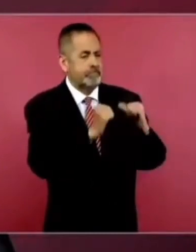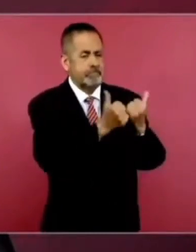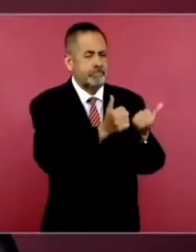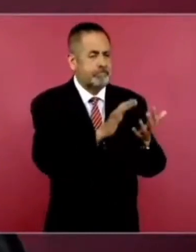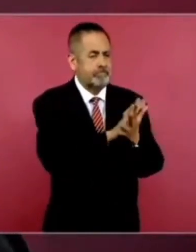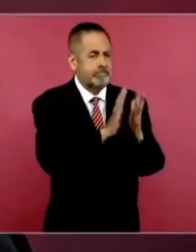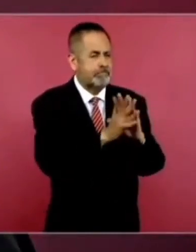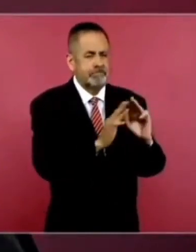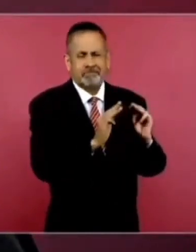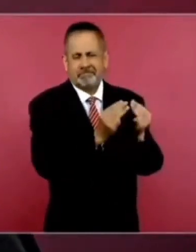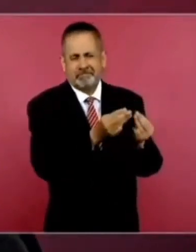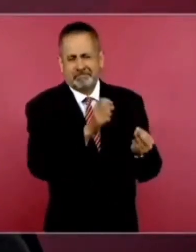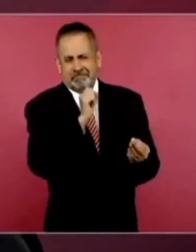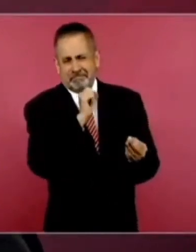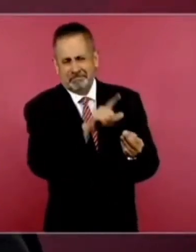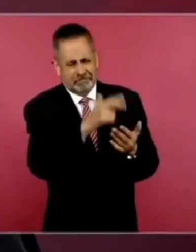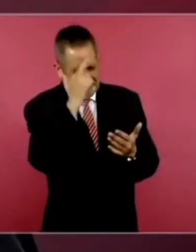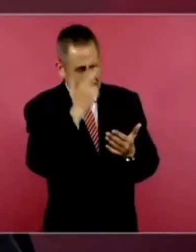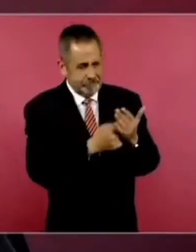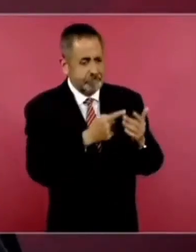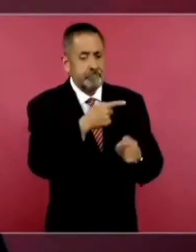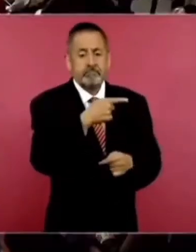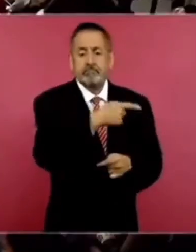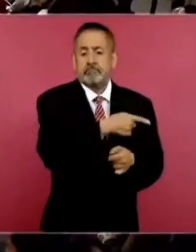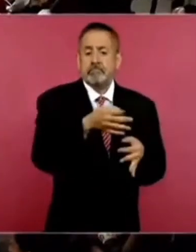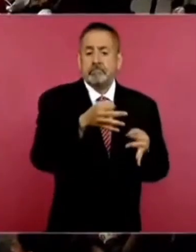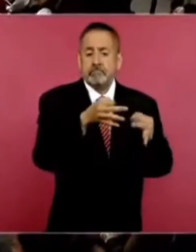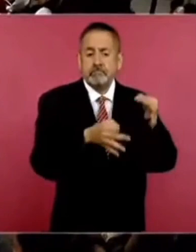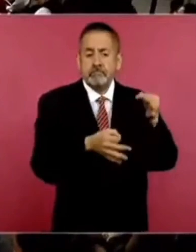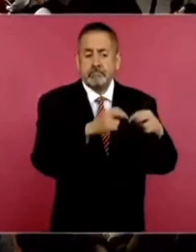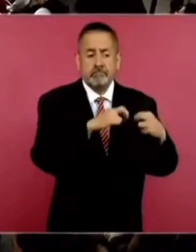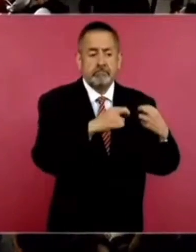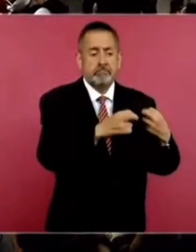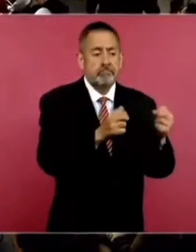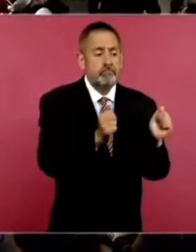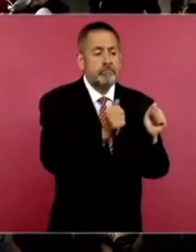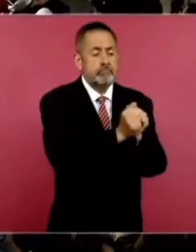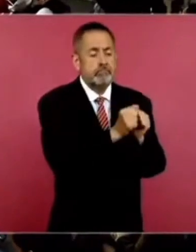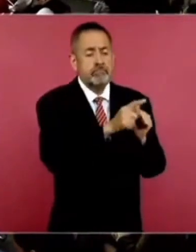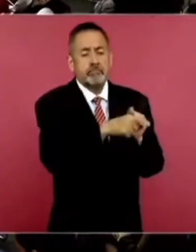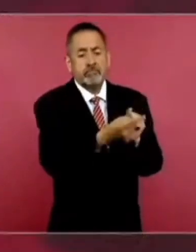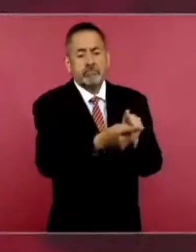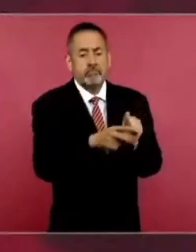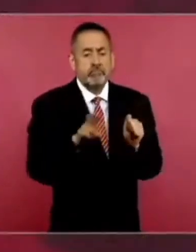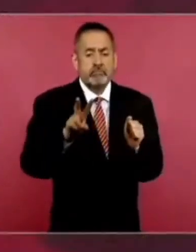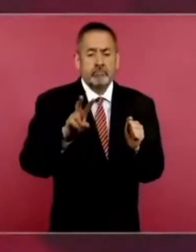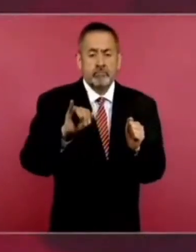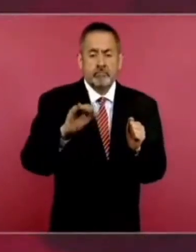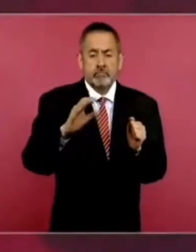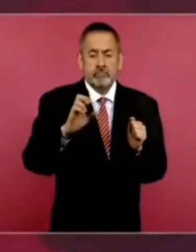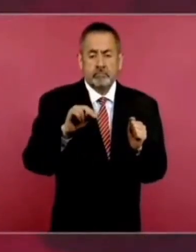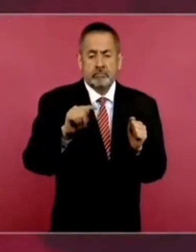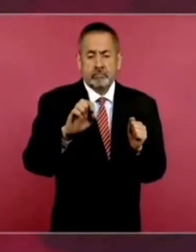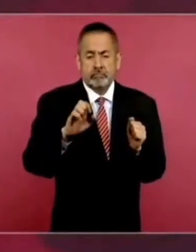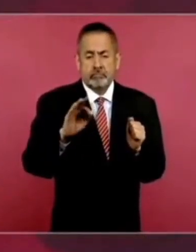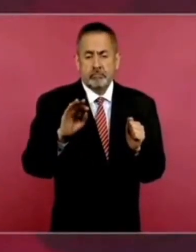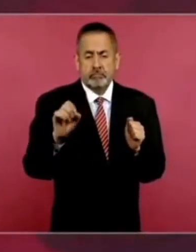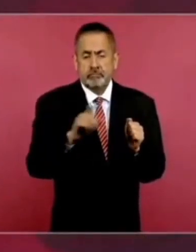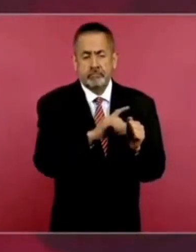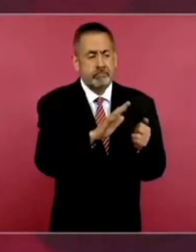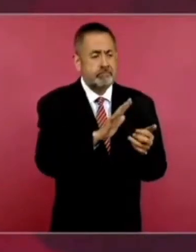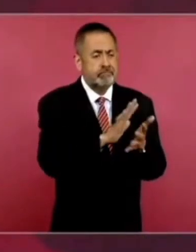delictuosa entre ministros de la Corte y Vicente Fox.